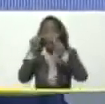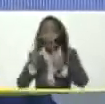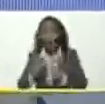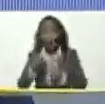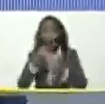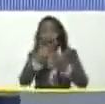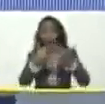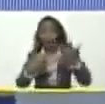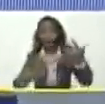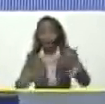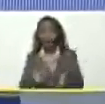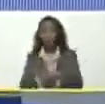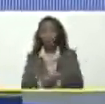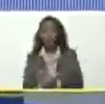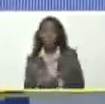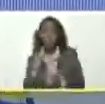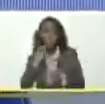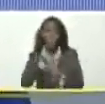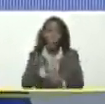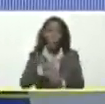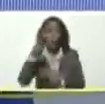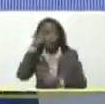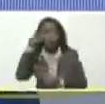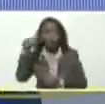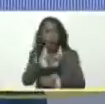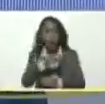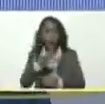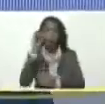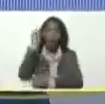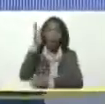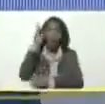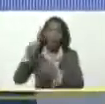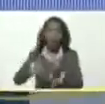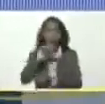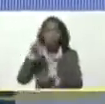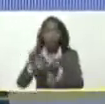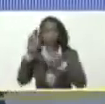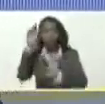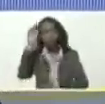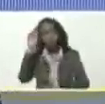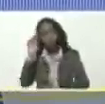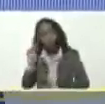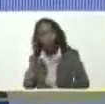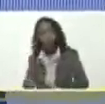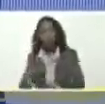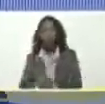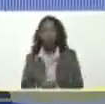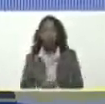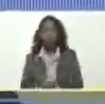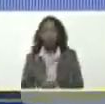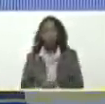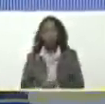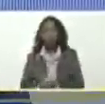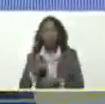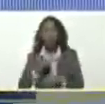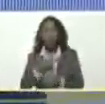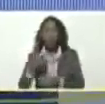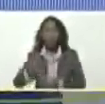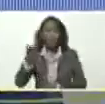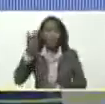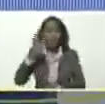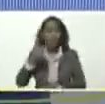letras, invadido de pueblo el Palacio Federal Legislativo todos estos días. Una infinidad de